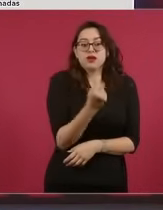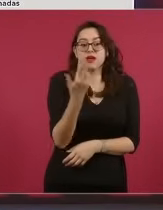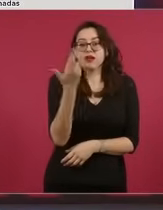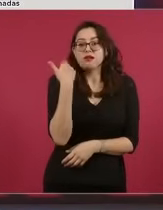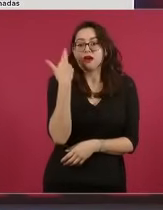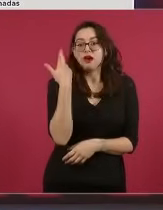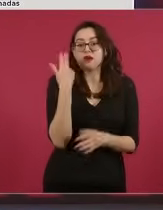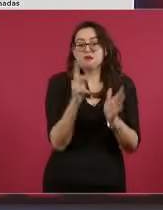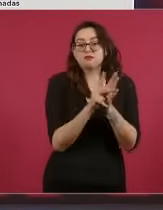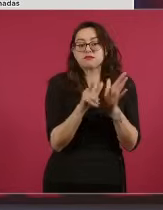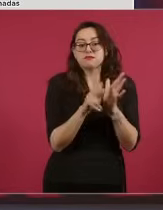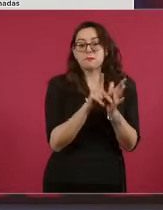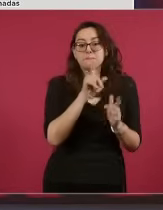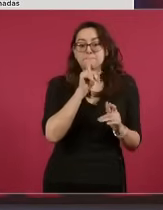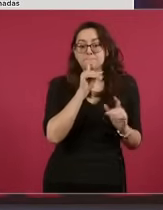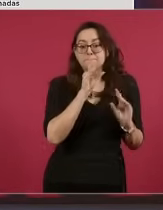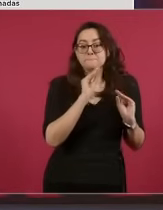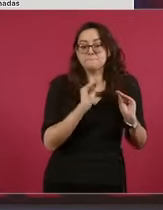un porqué.